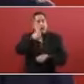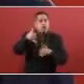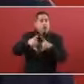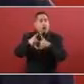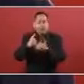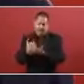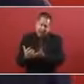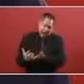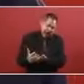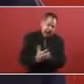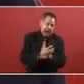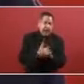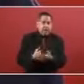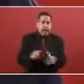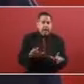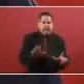ganaba